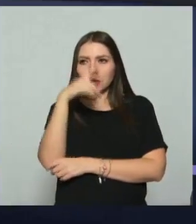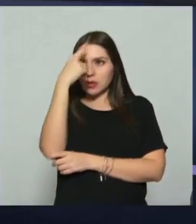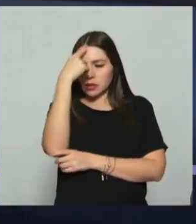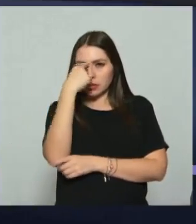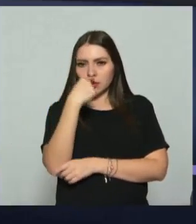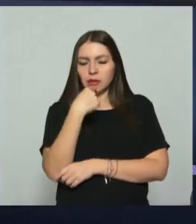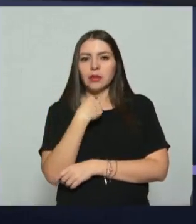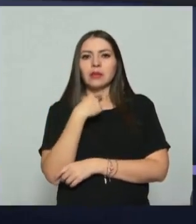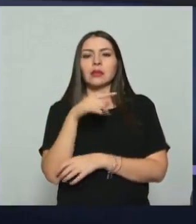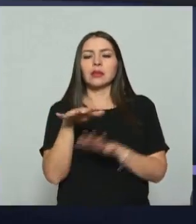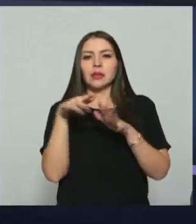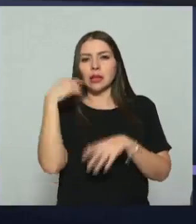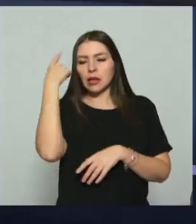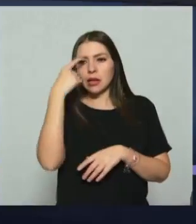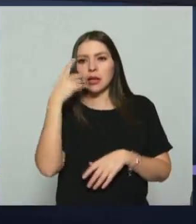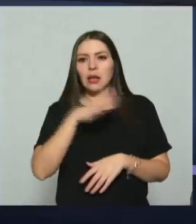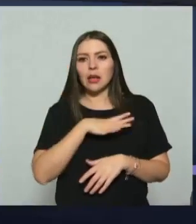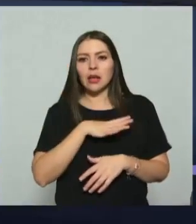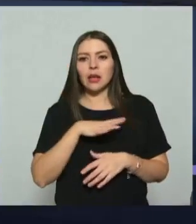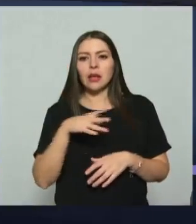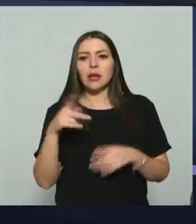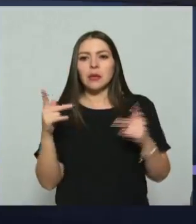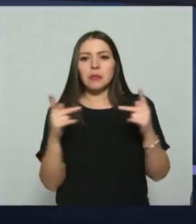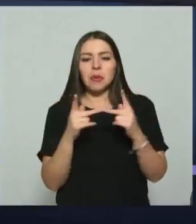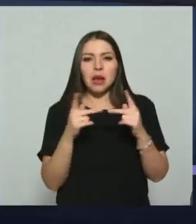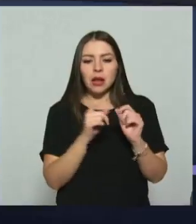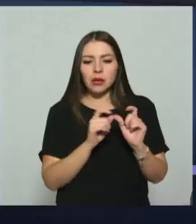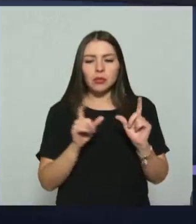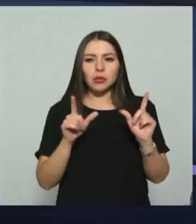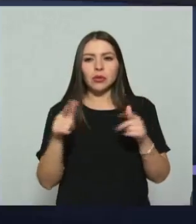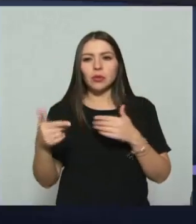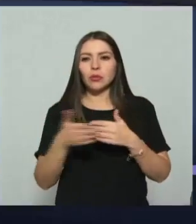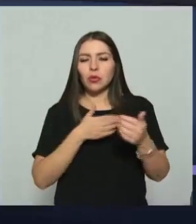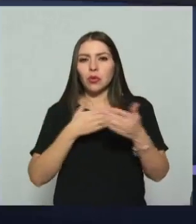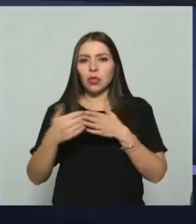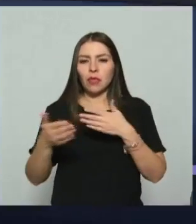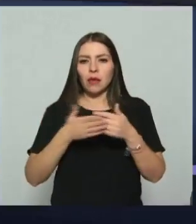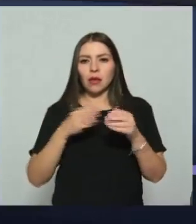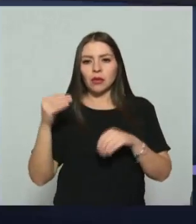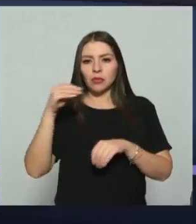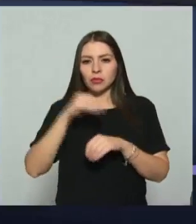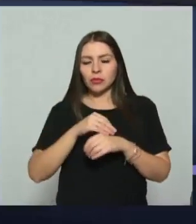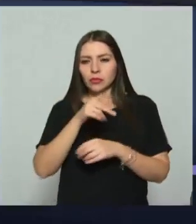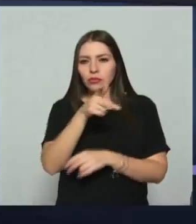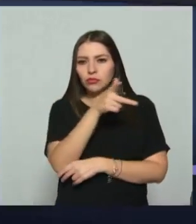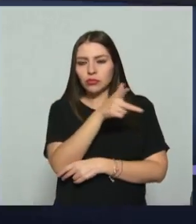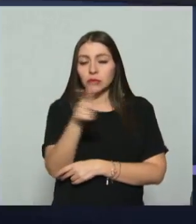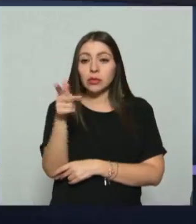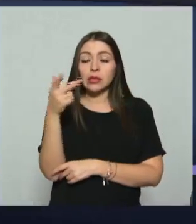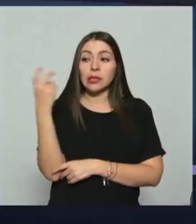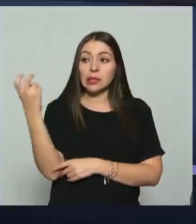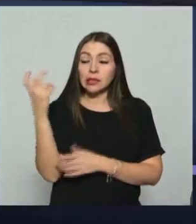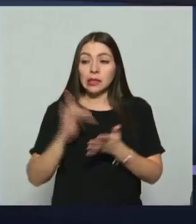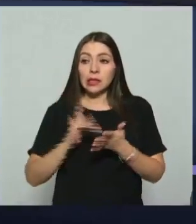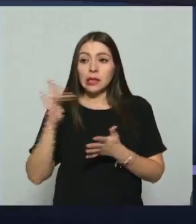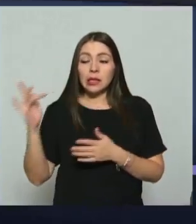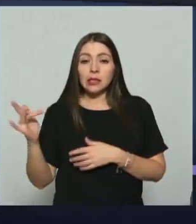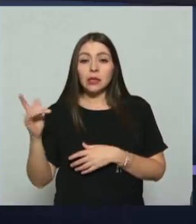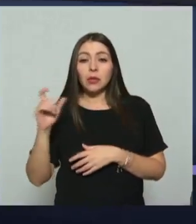facial, tiene cámaras con lecturas de placas, son de los más modernos y gracias a ellos, a partir de